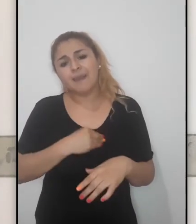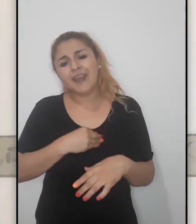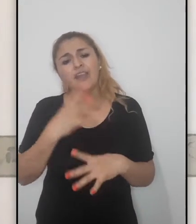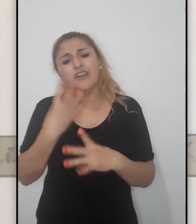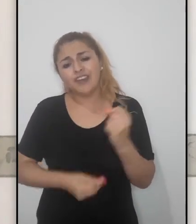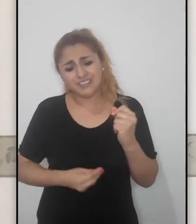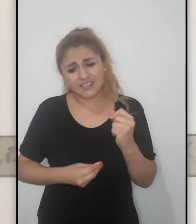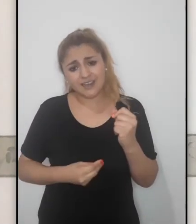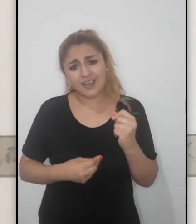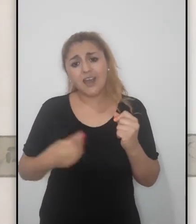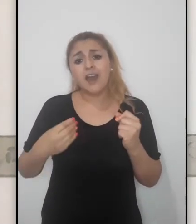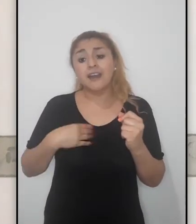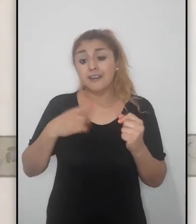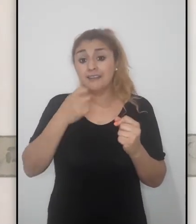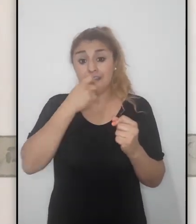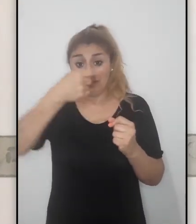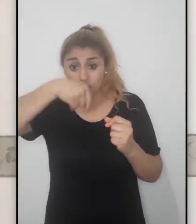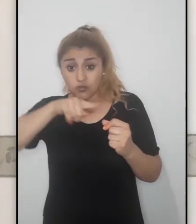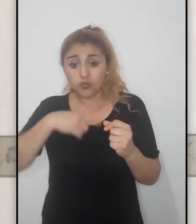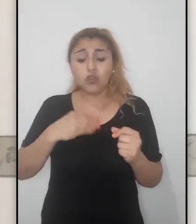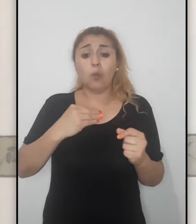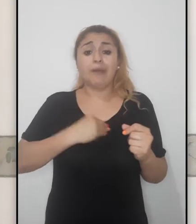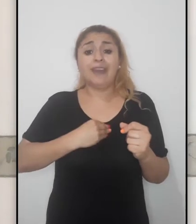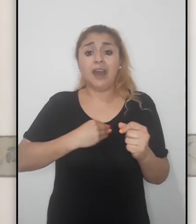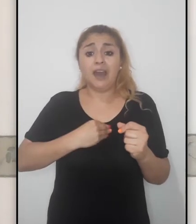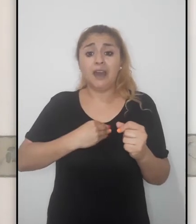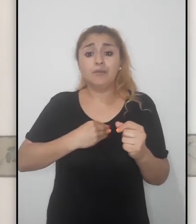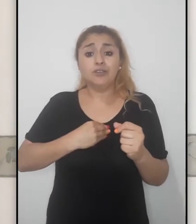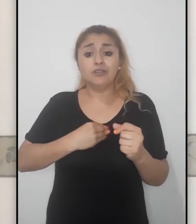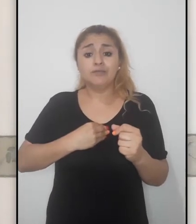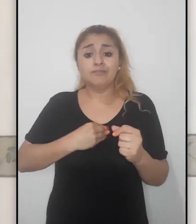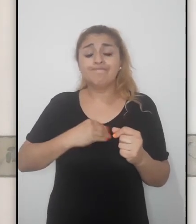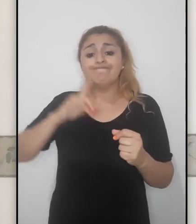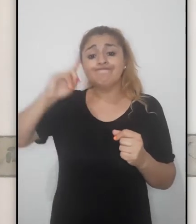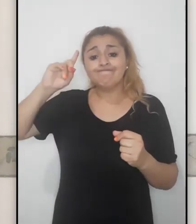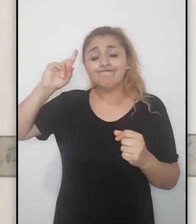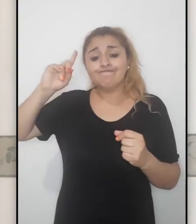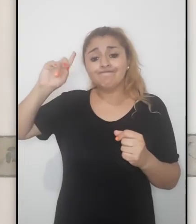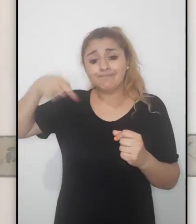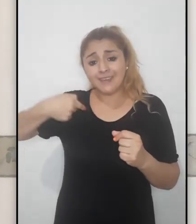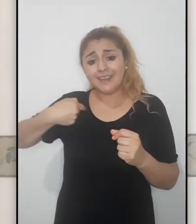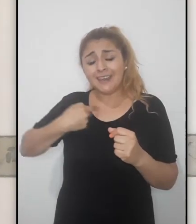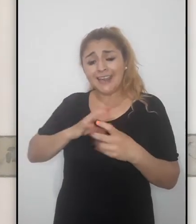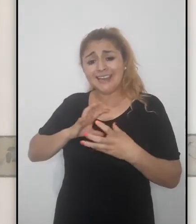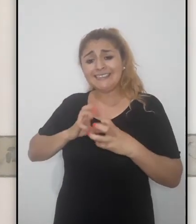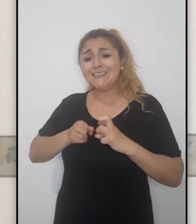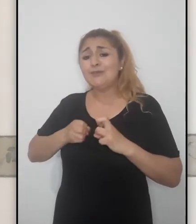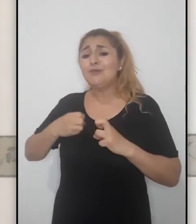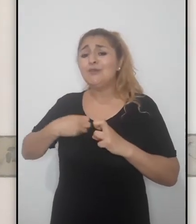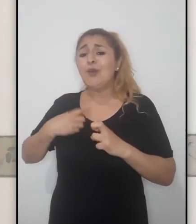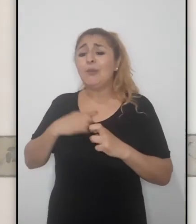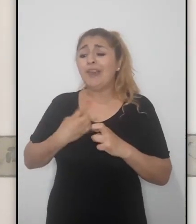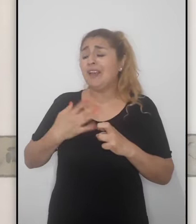su confianza y decir soy un pecador es reconocer nuestro